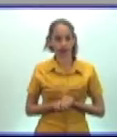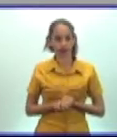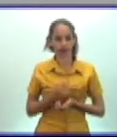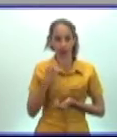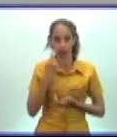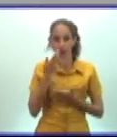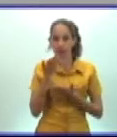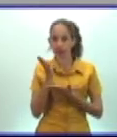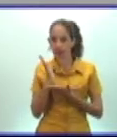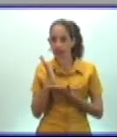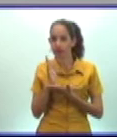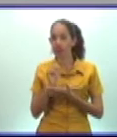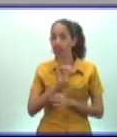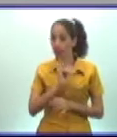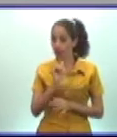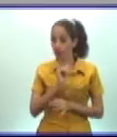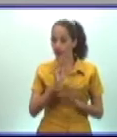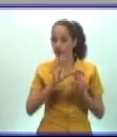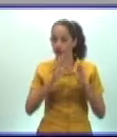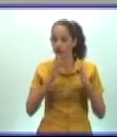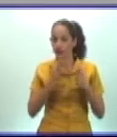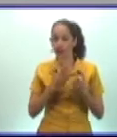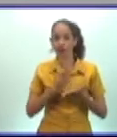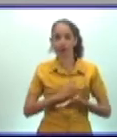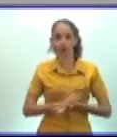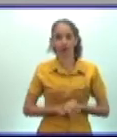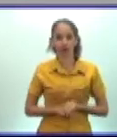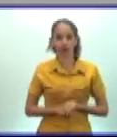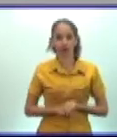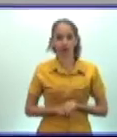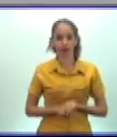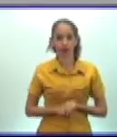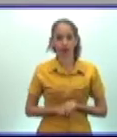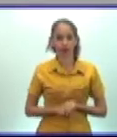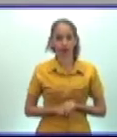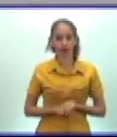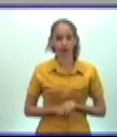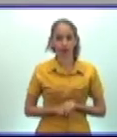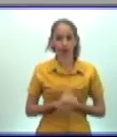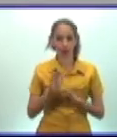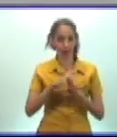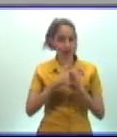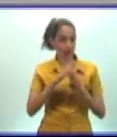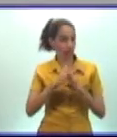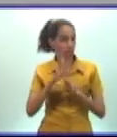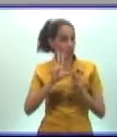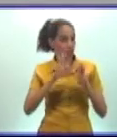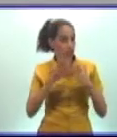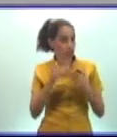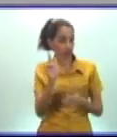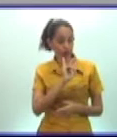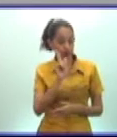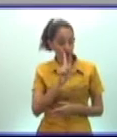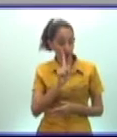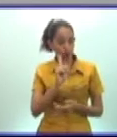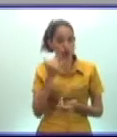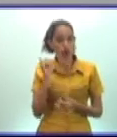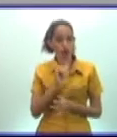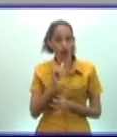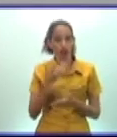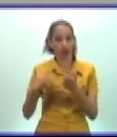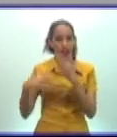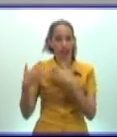igual a 2 sobre x con x distinto de 0, pues la división por 0 no está definida.